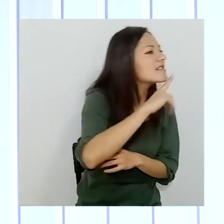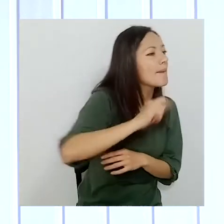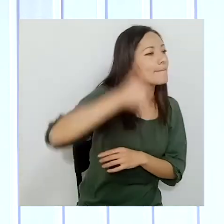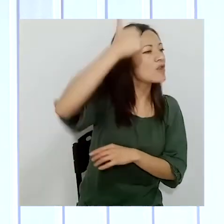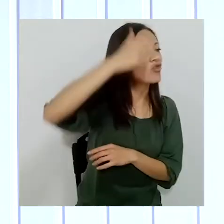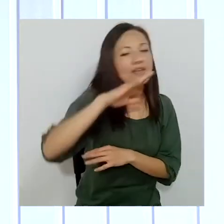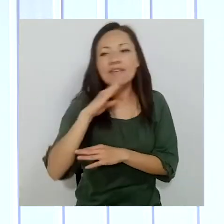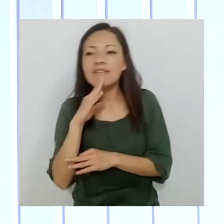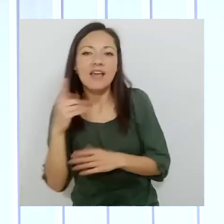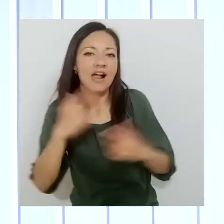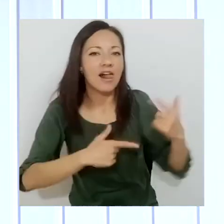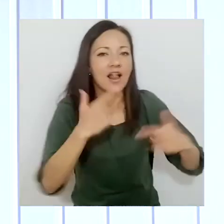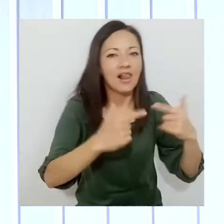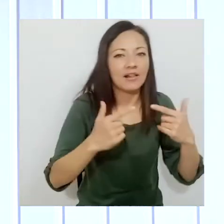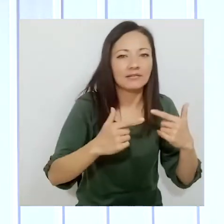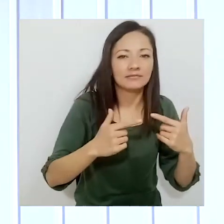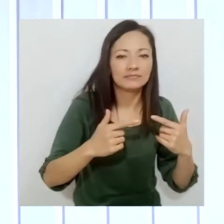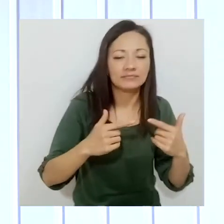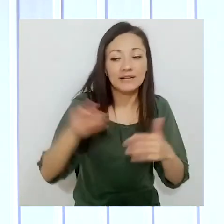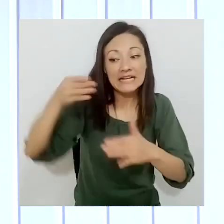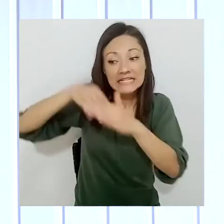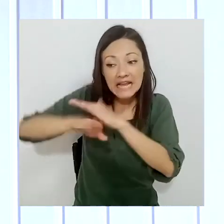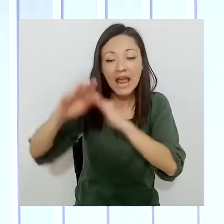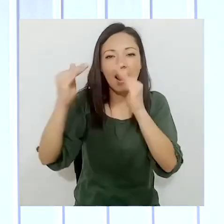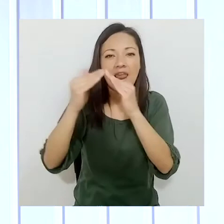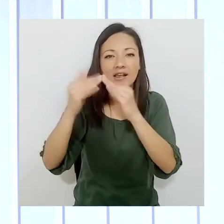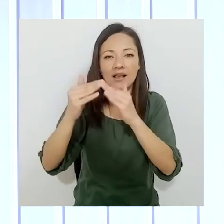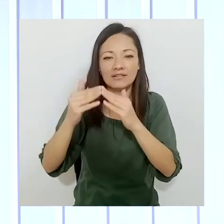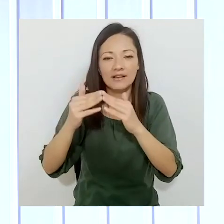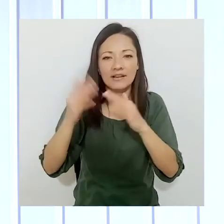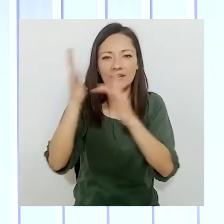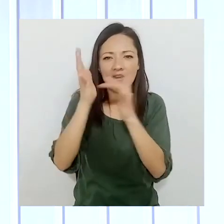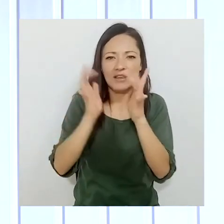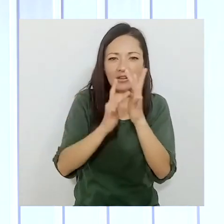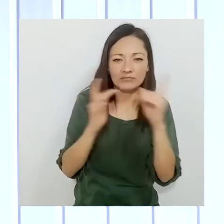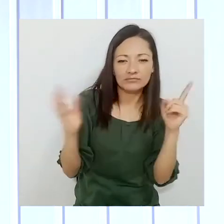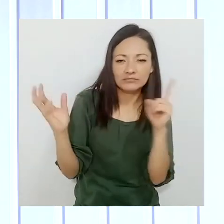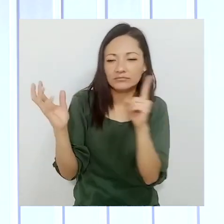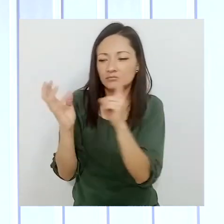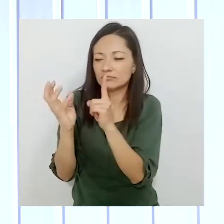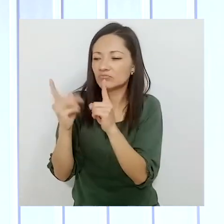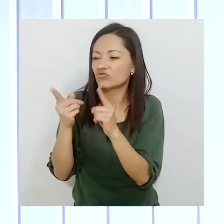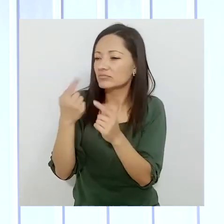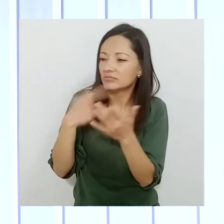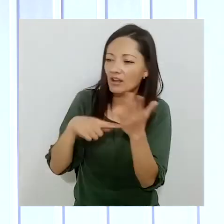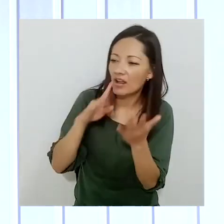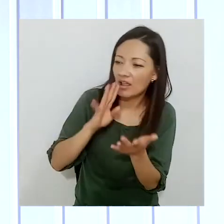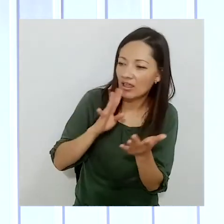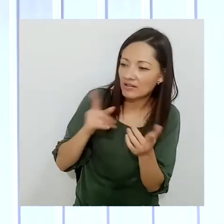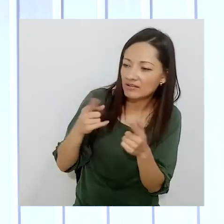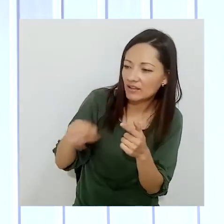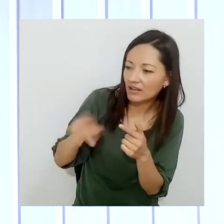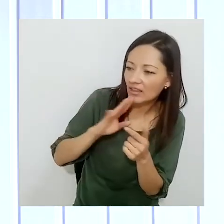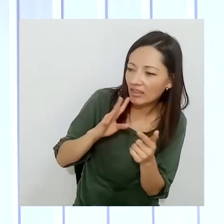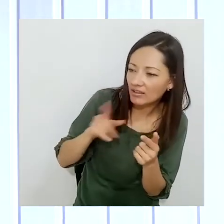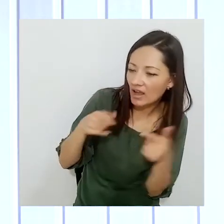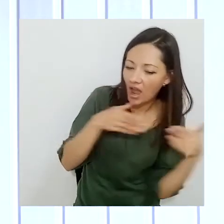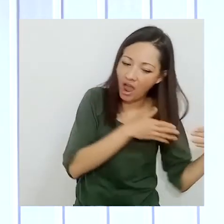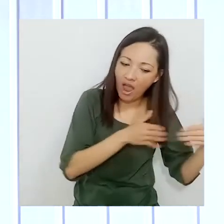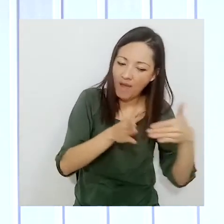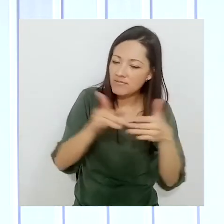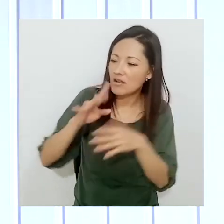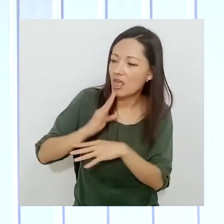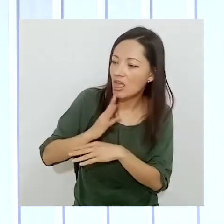él se dan cuenta que es una tontería y se avergüenzan. Entonces, ¿qué estaban disputando ustedes en el camino? Imagínense, Jesús